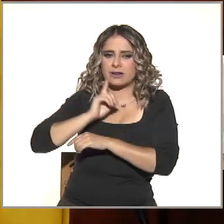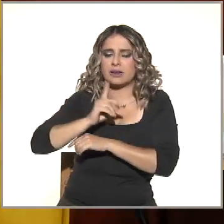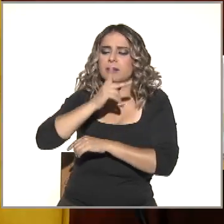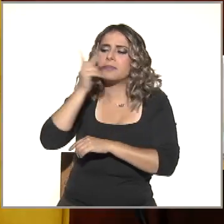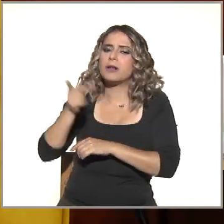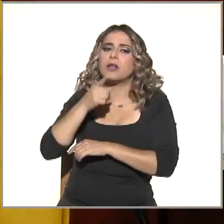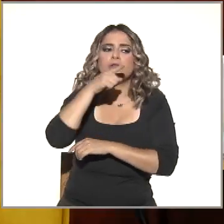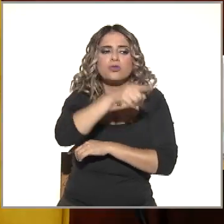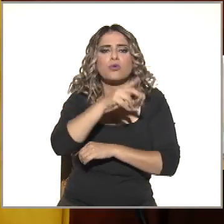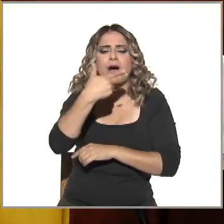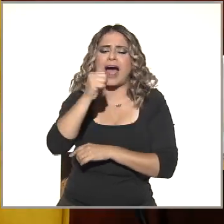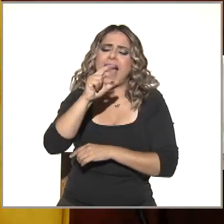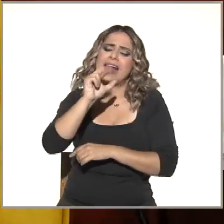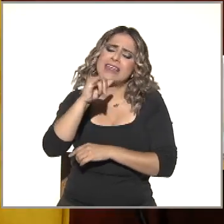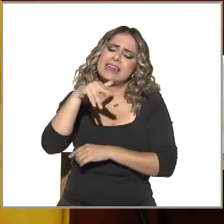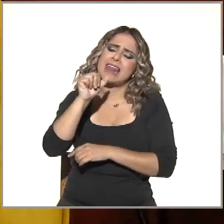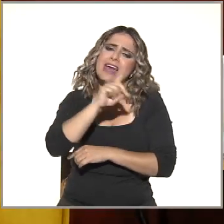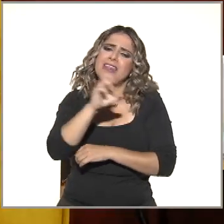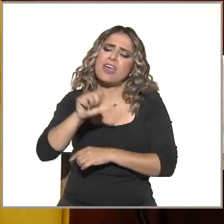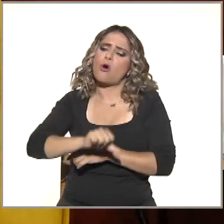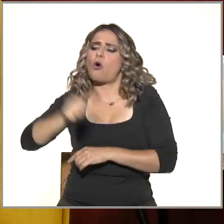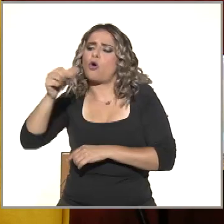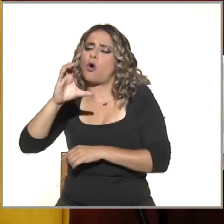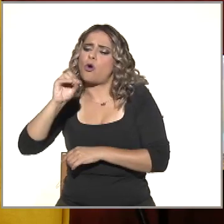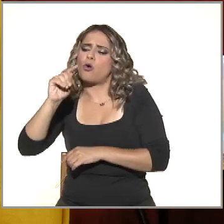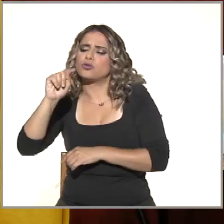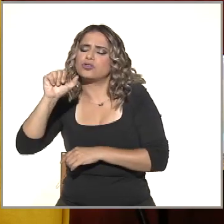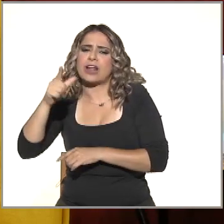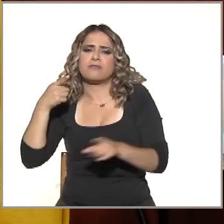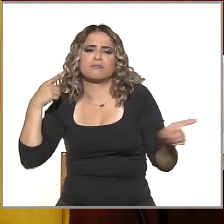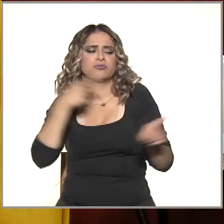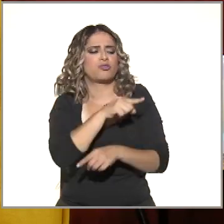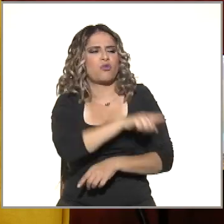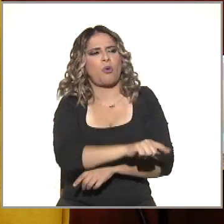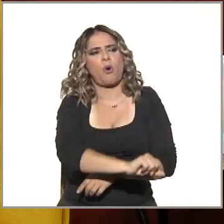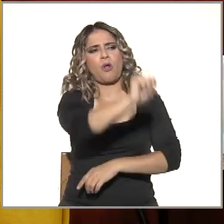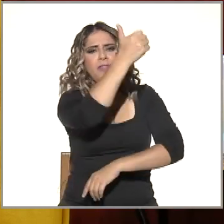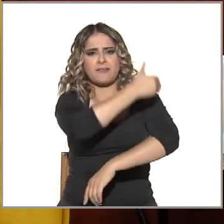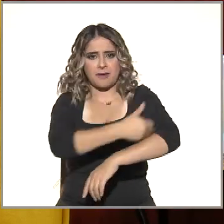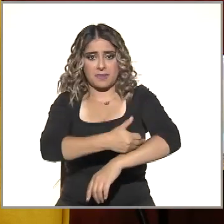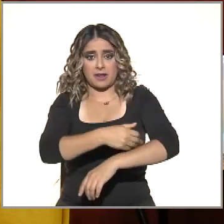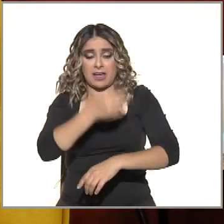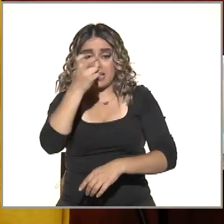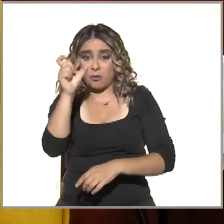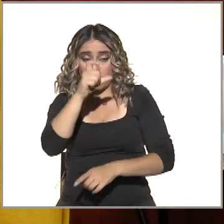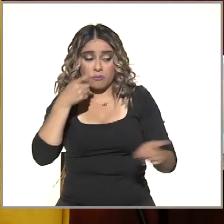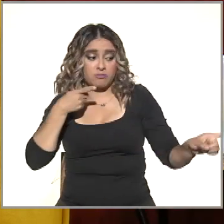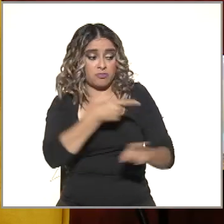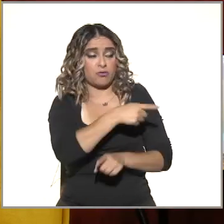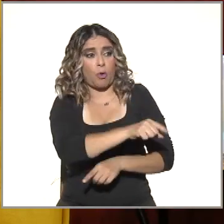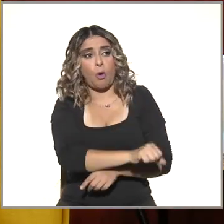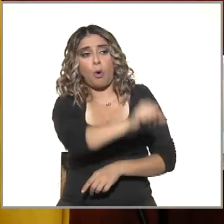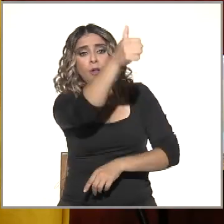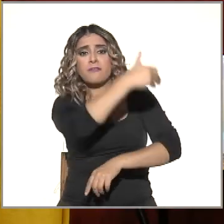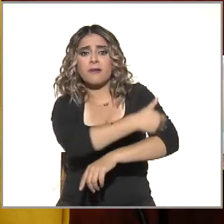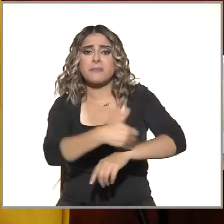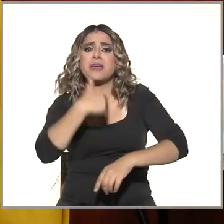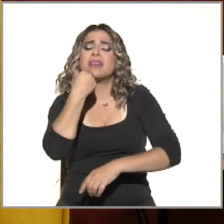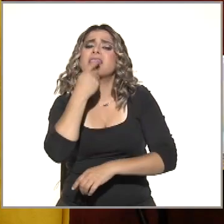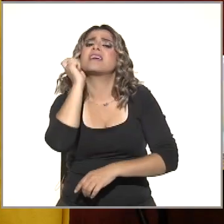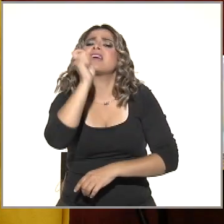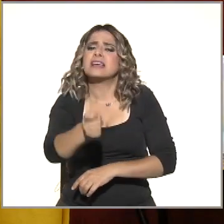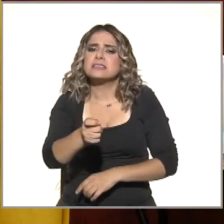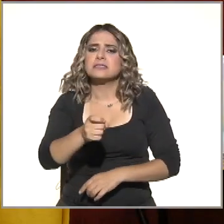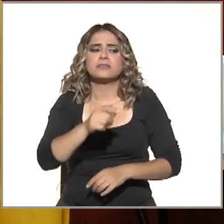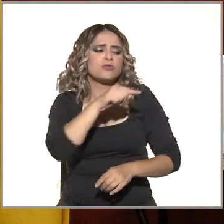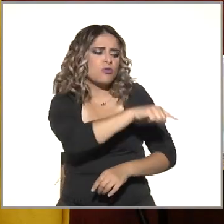decían que era harina de otro costal, ¿no? Decir que algo o alguien es harina de otro costal quiere decir que tiene unas